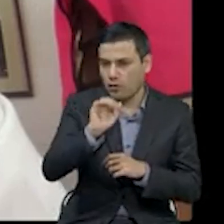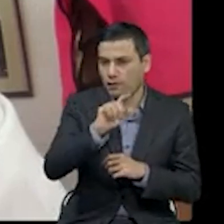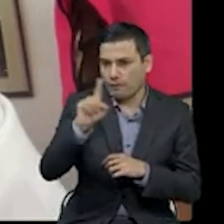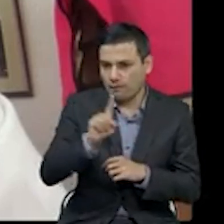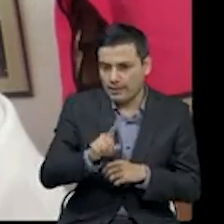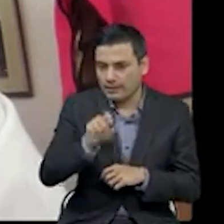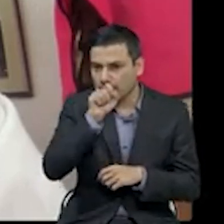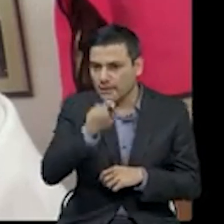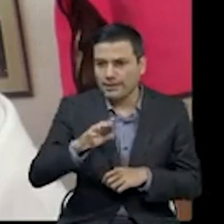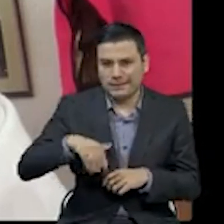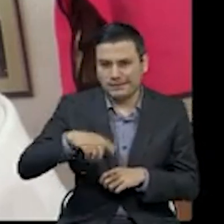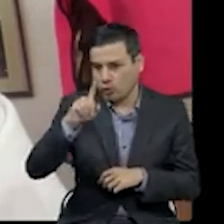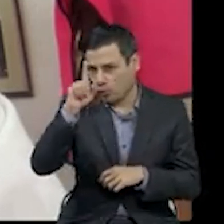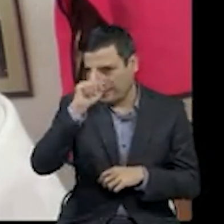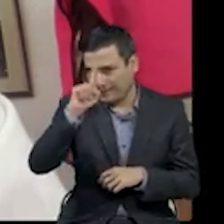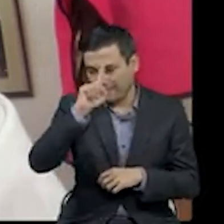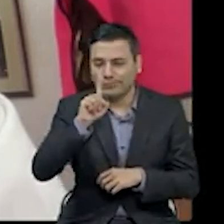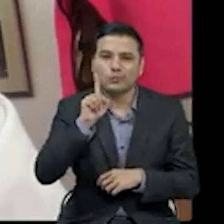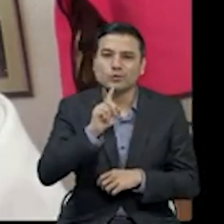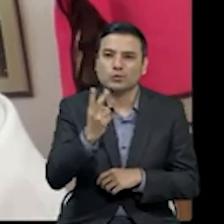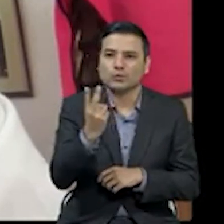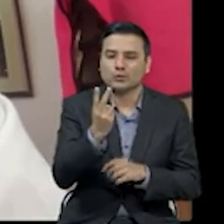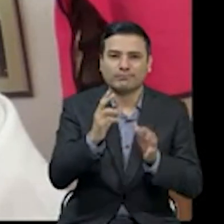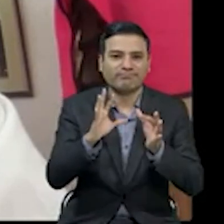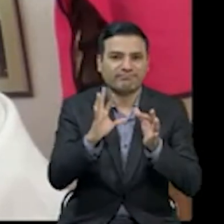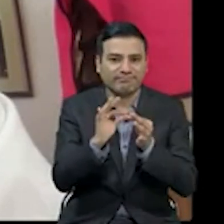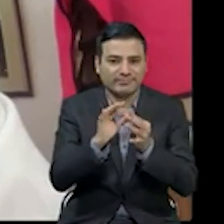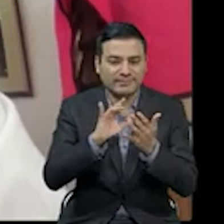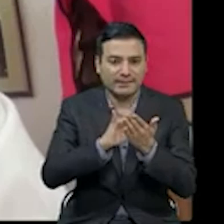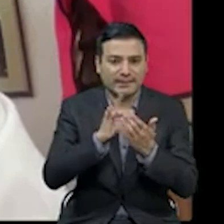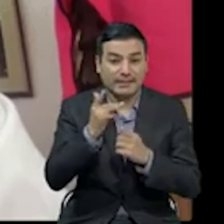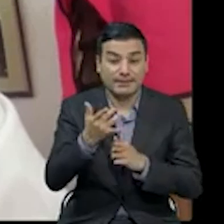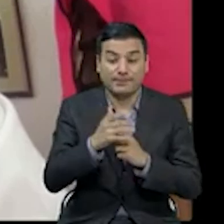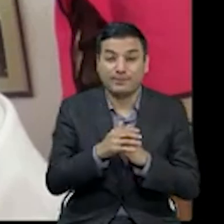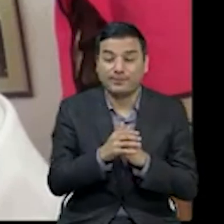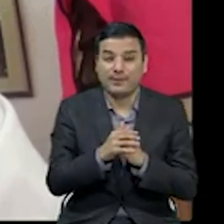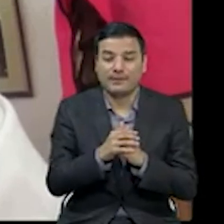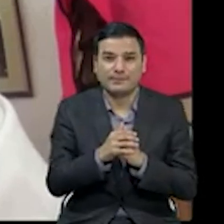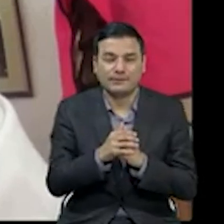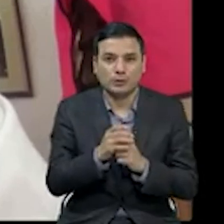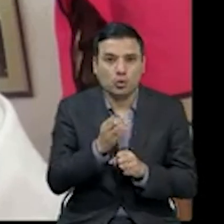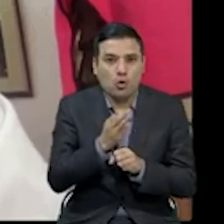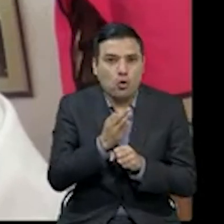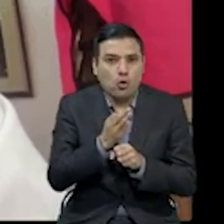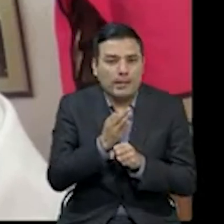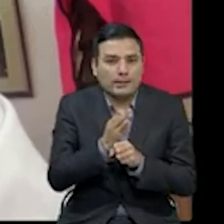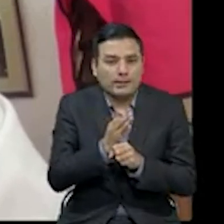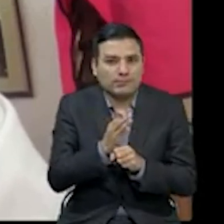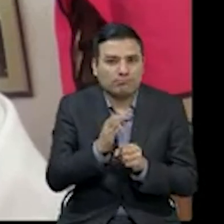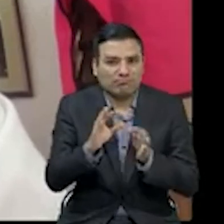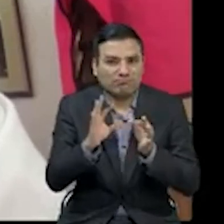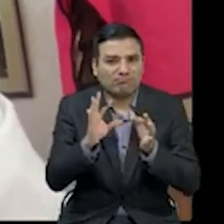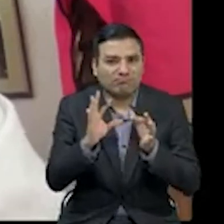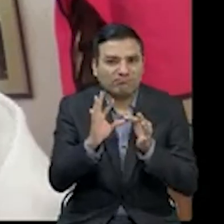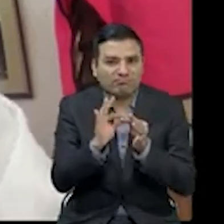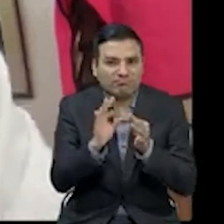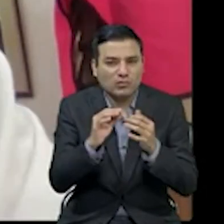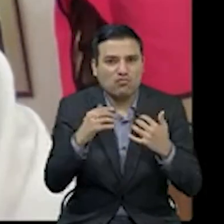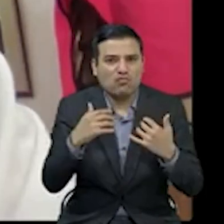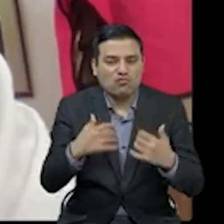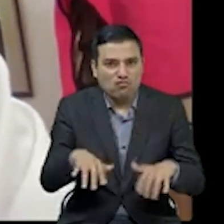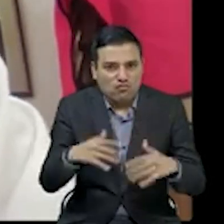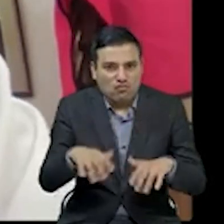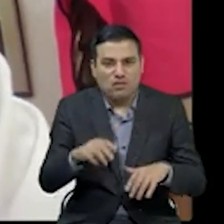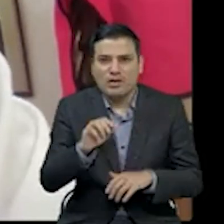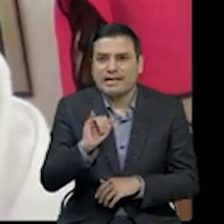las consejeras, pero el dilema que nos han manifestado de la cantidad de